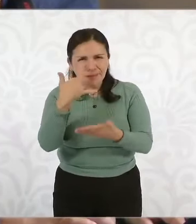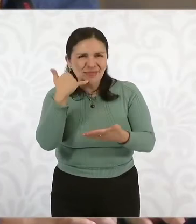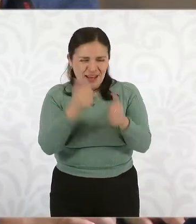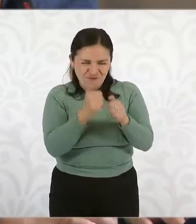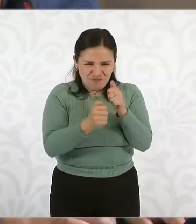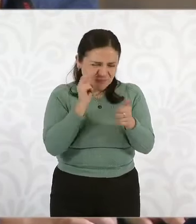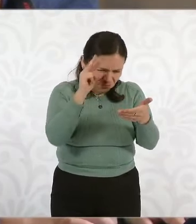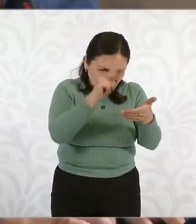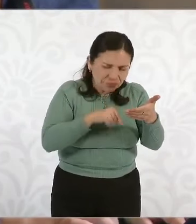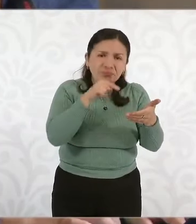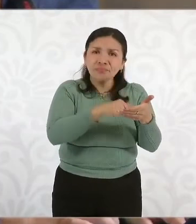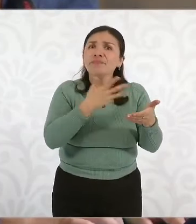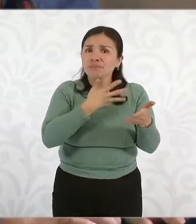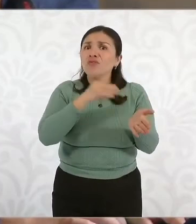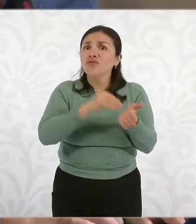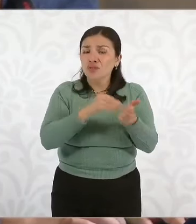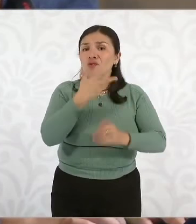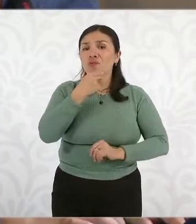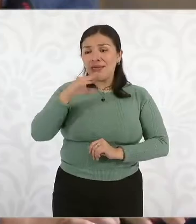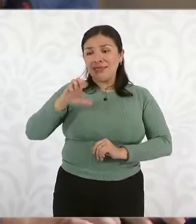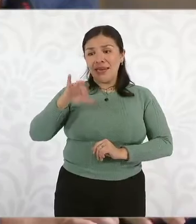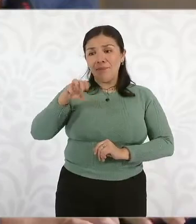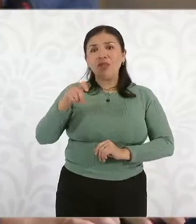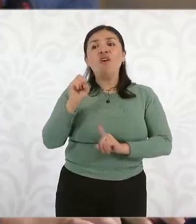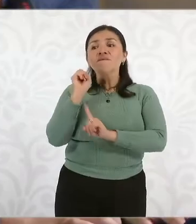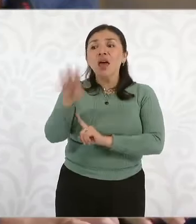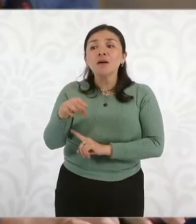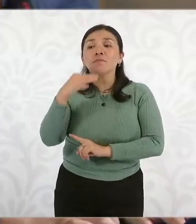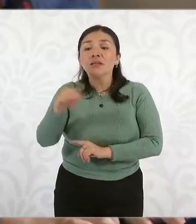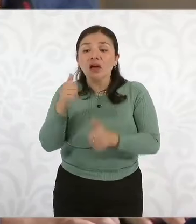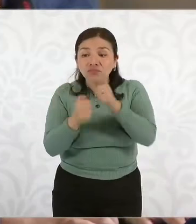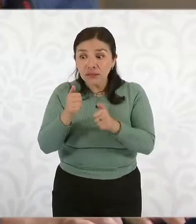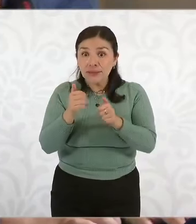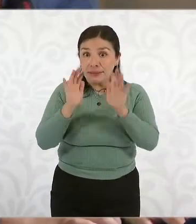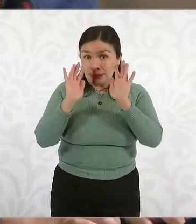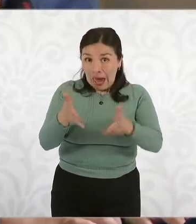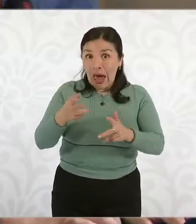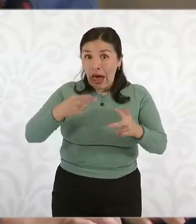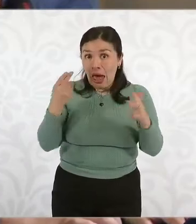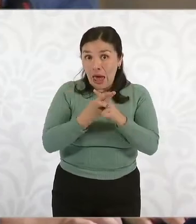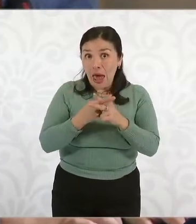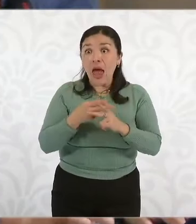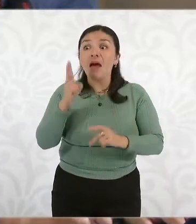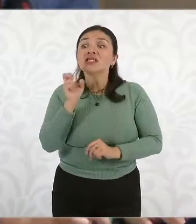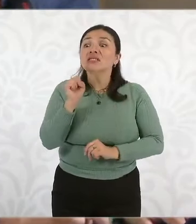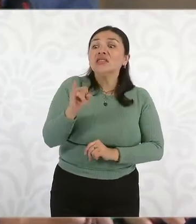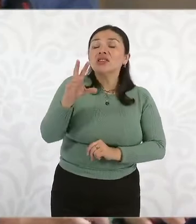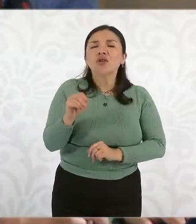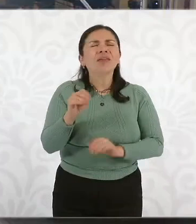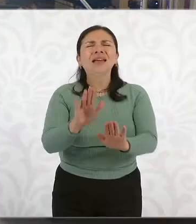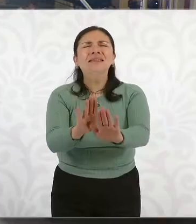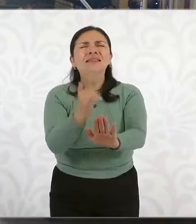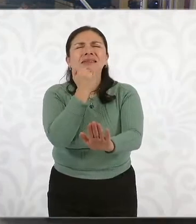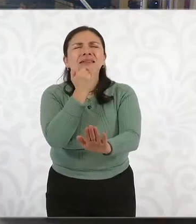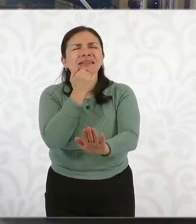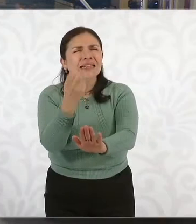Beller todavía Cerimedo seguía escribiendo para ver si los sicarios habían tenido éxito. O sea, a ver, es